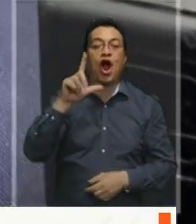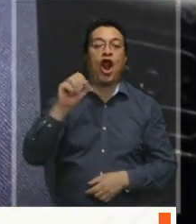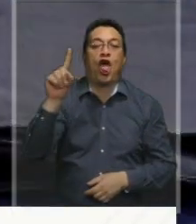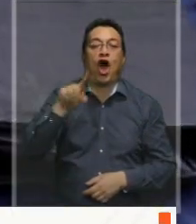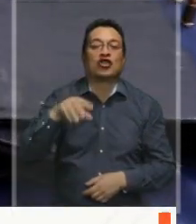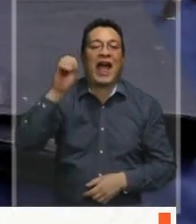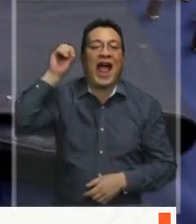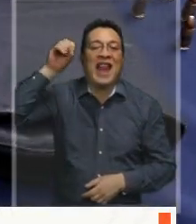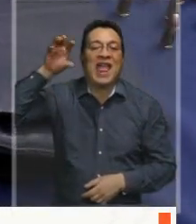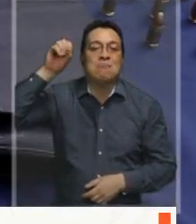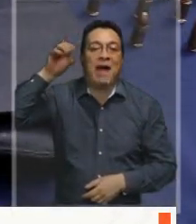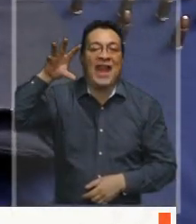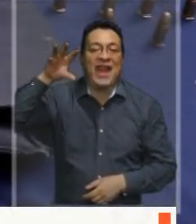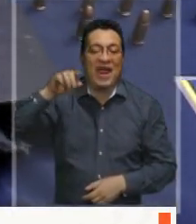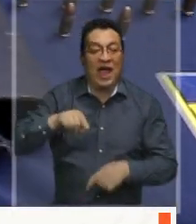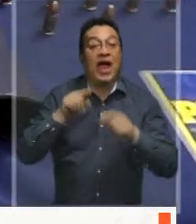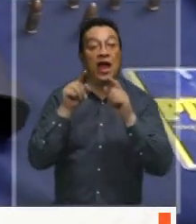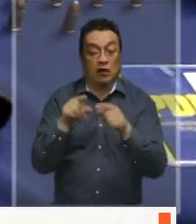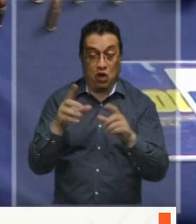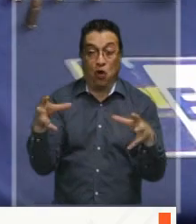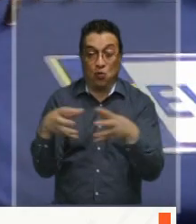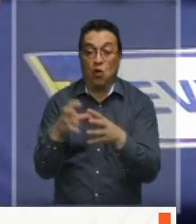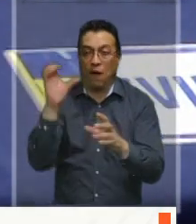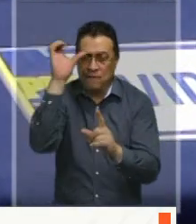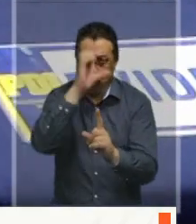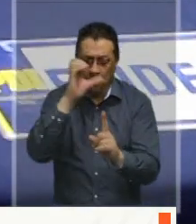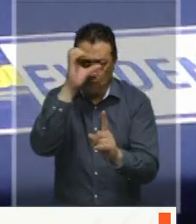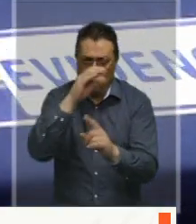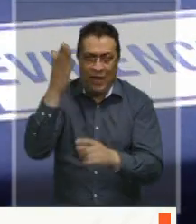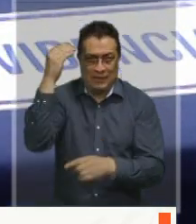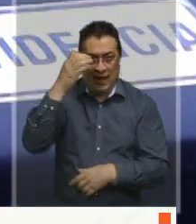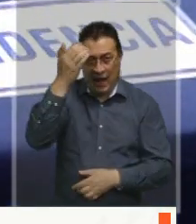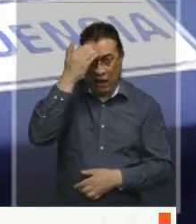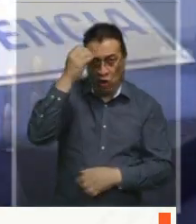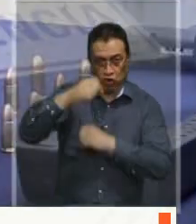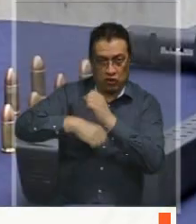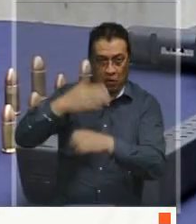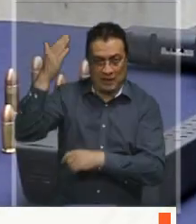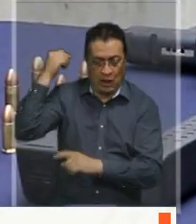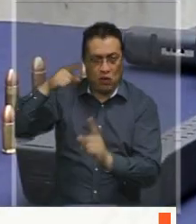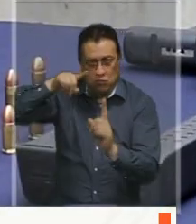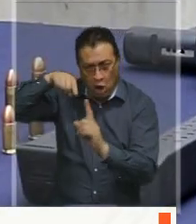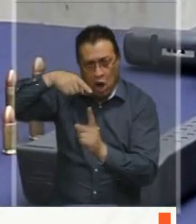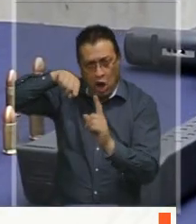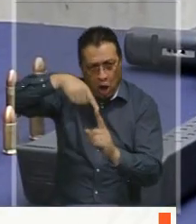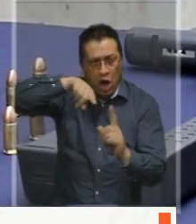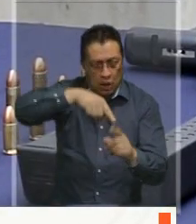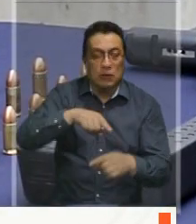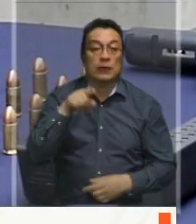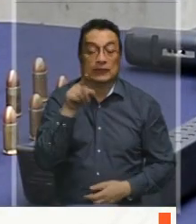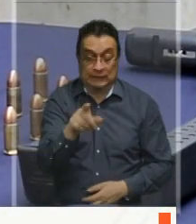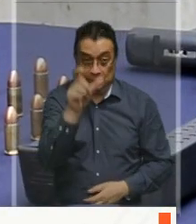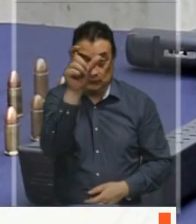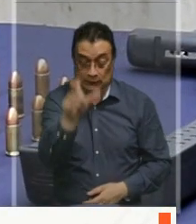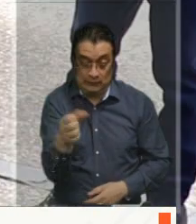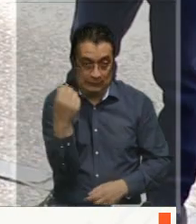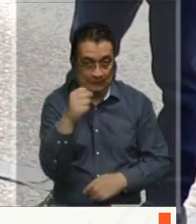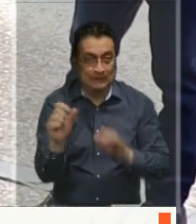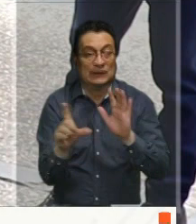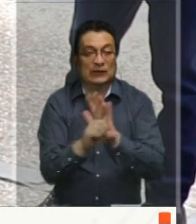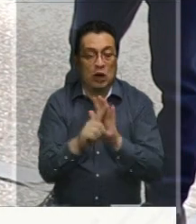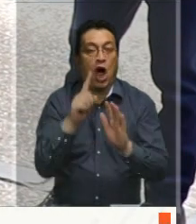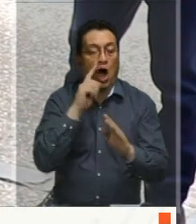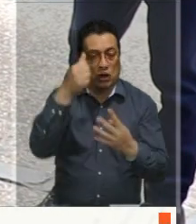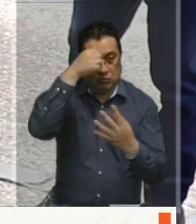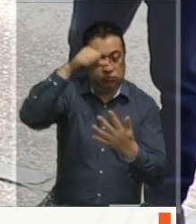Él y su banda eran intensamente buscados desde agosto del año pasado. A ello agregamos que estamos en presencia de un delincuente que tiene una